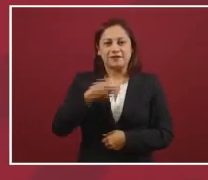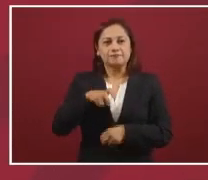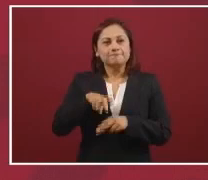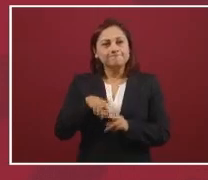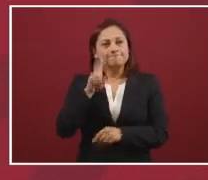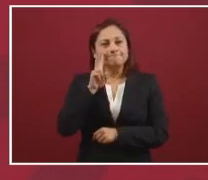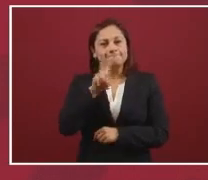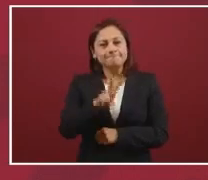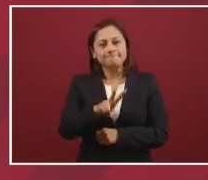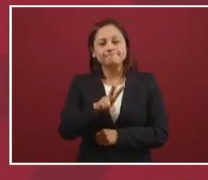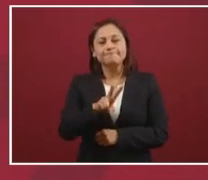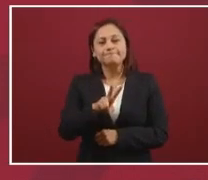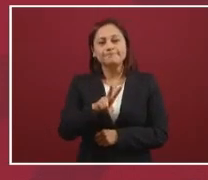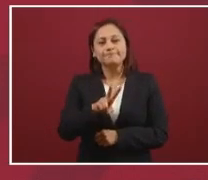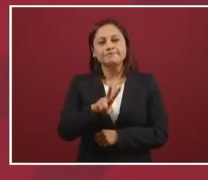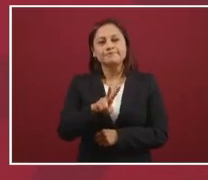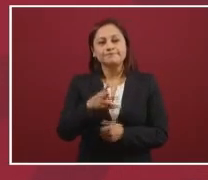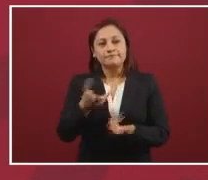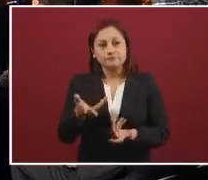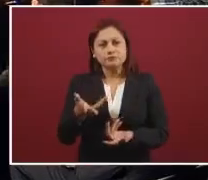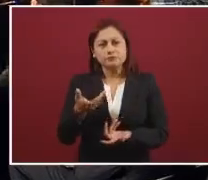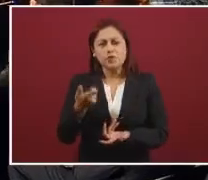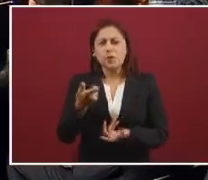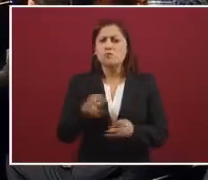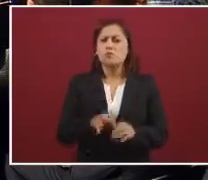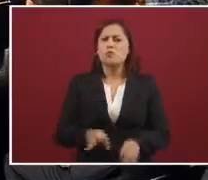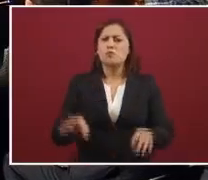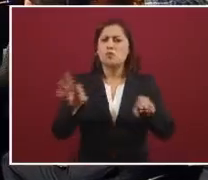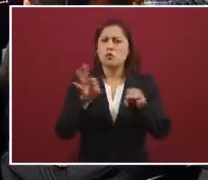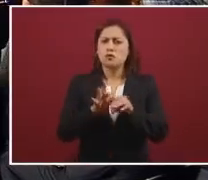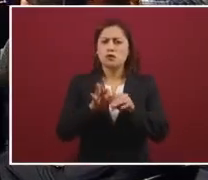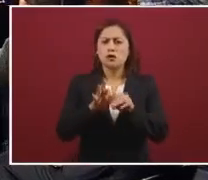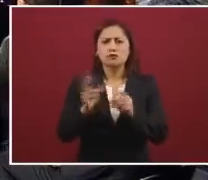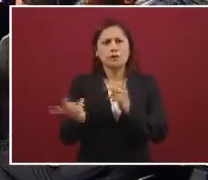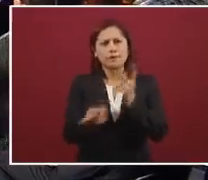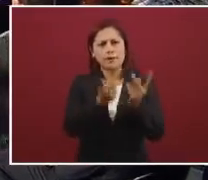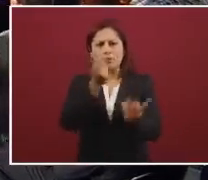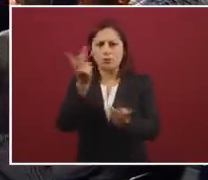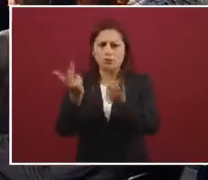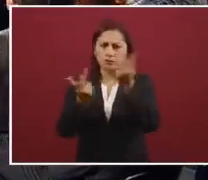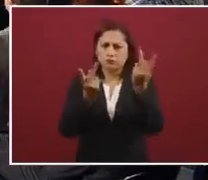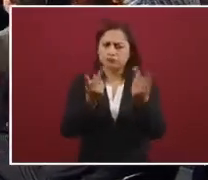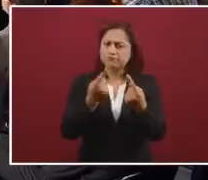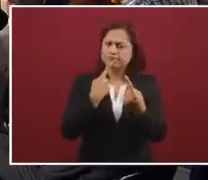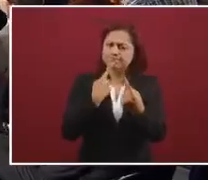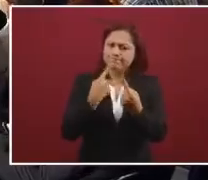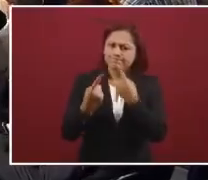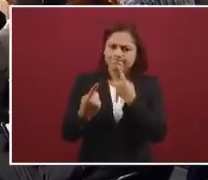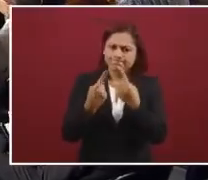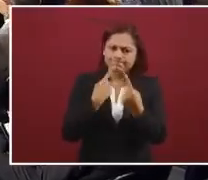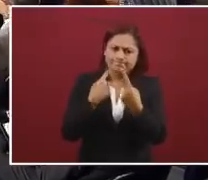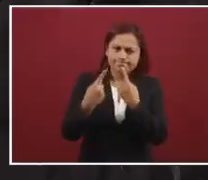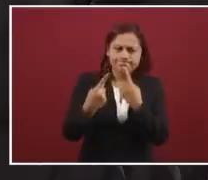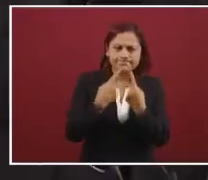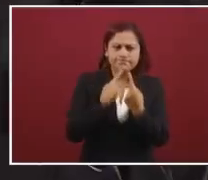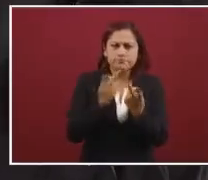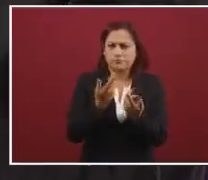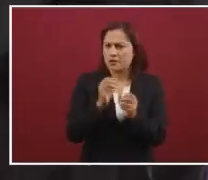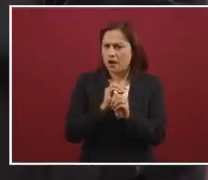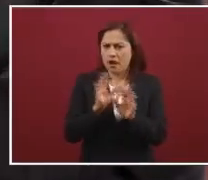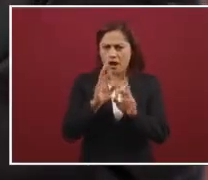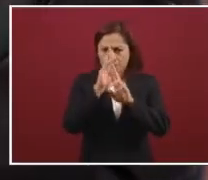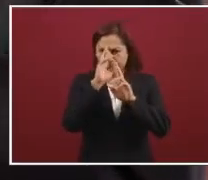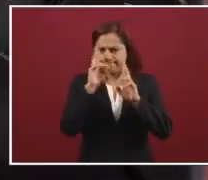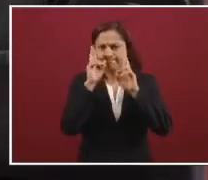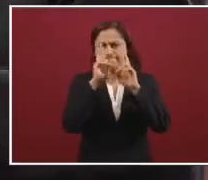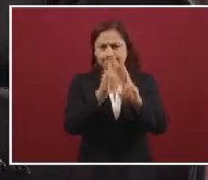Y que haya réplica, es un diálogo respetuoso, se